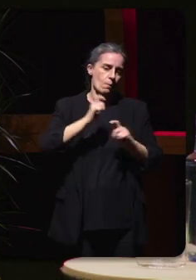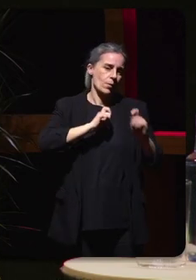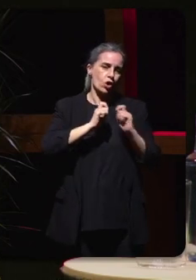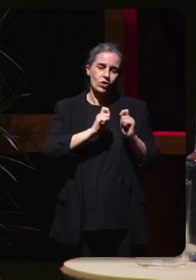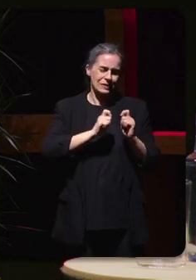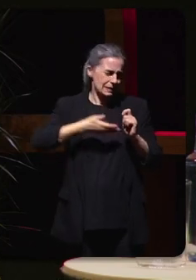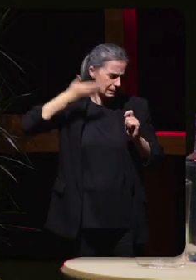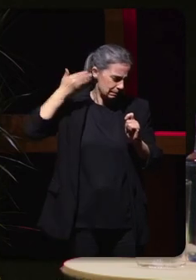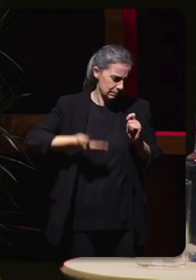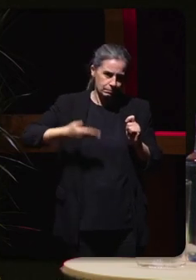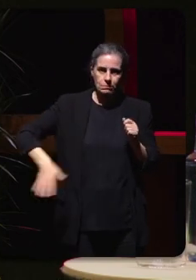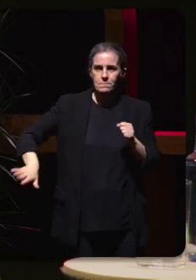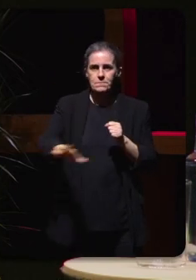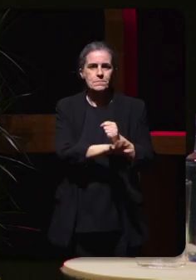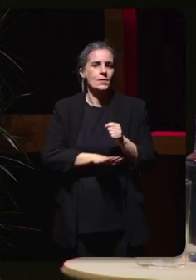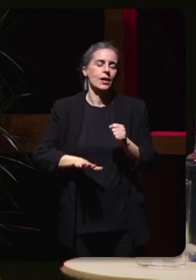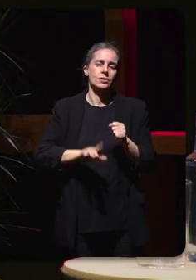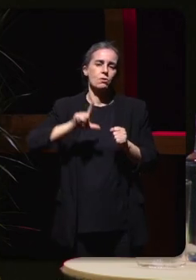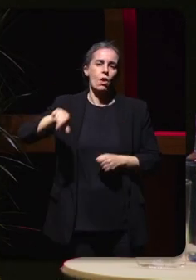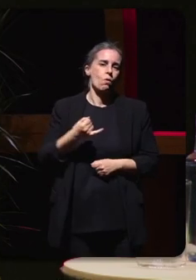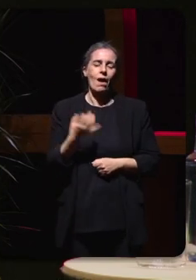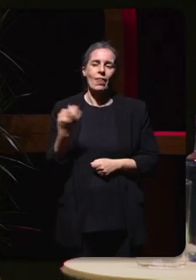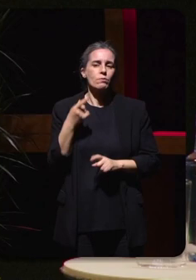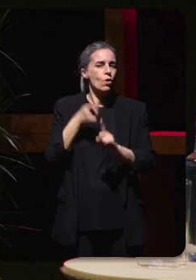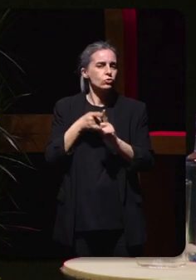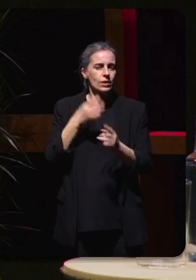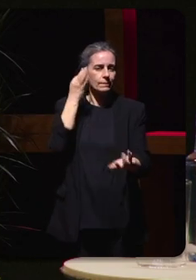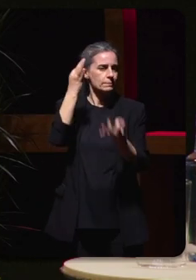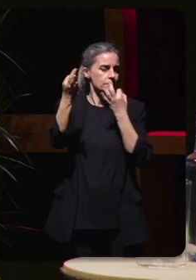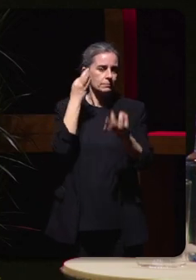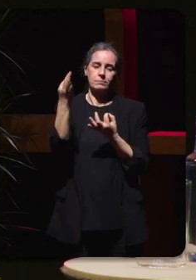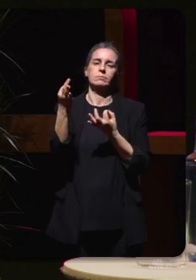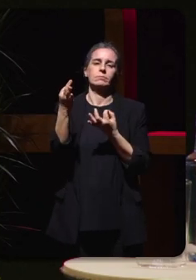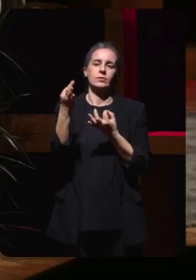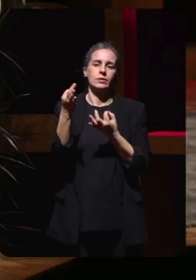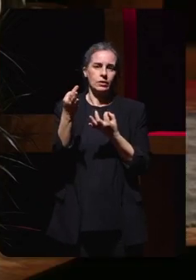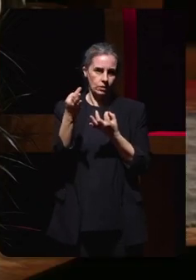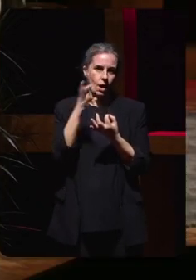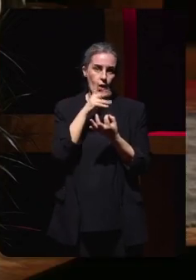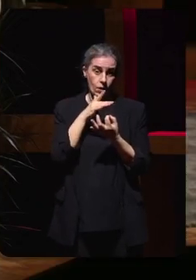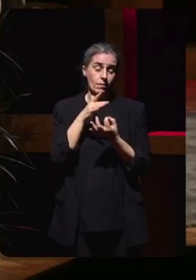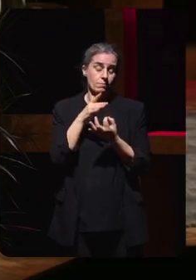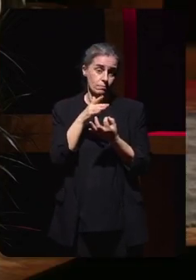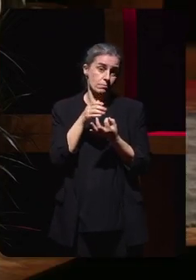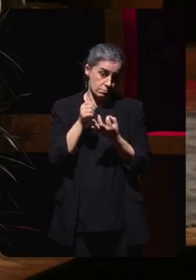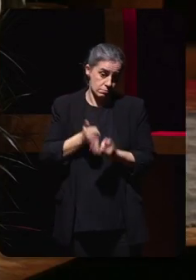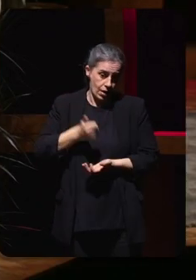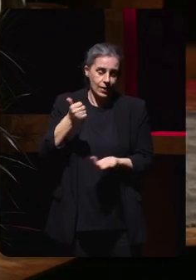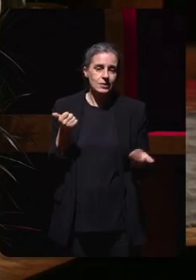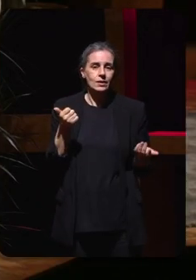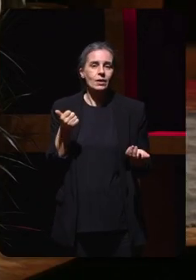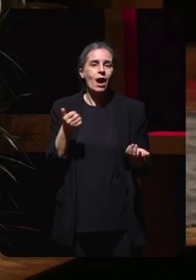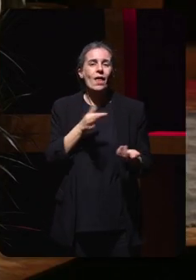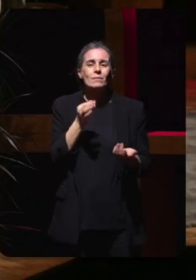es fundamental, ¿no? O sea, que se use con la mayor precisión y cada vez más, aparte de que se ha perdido riqueza